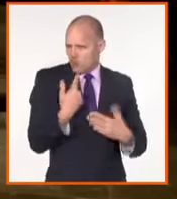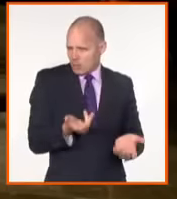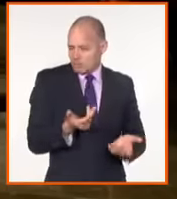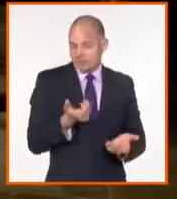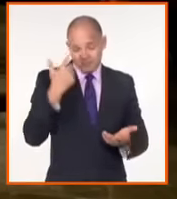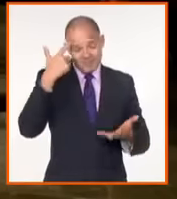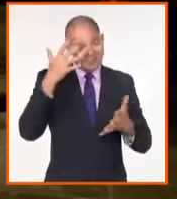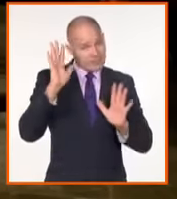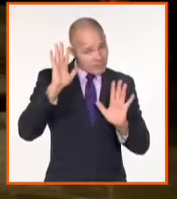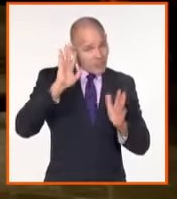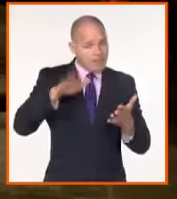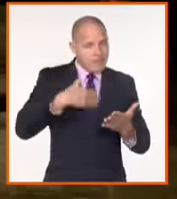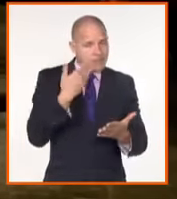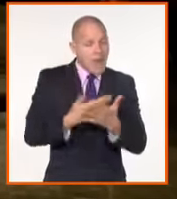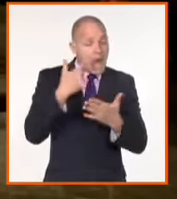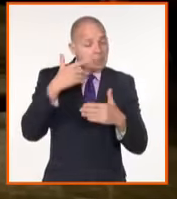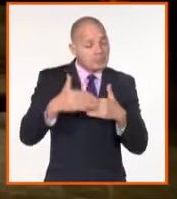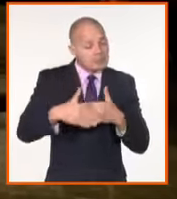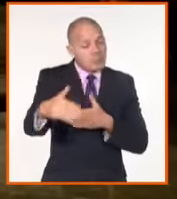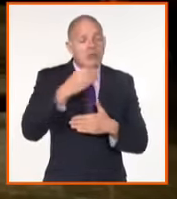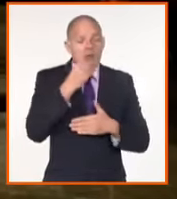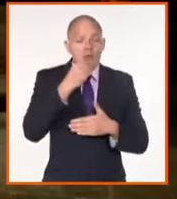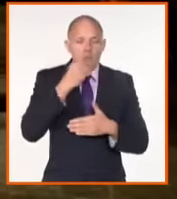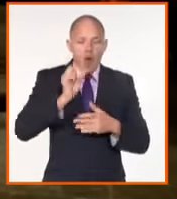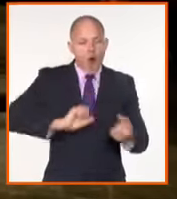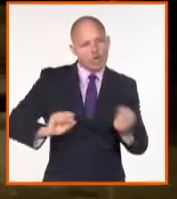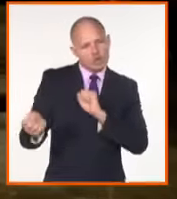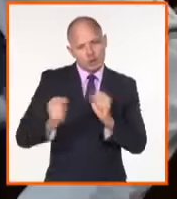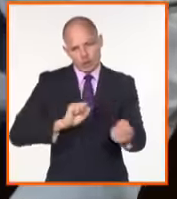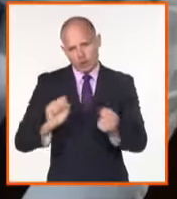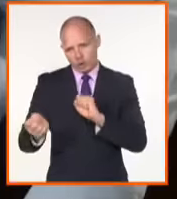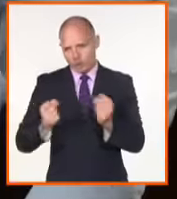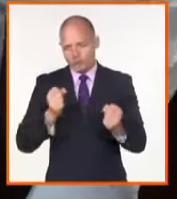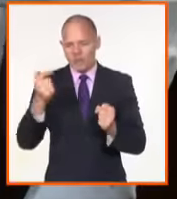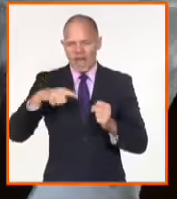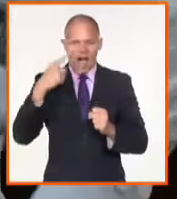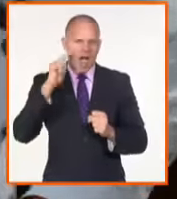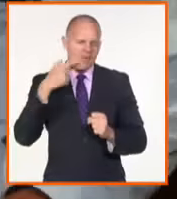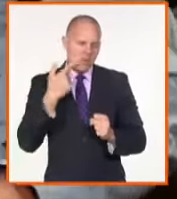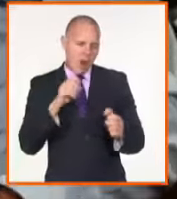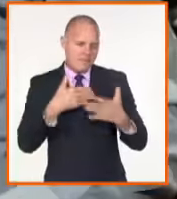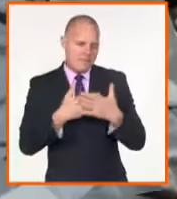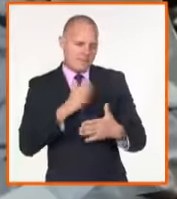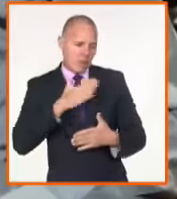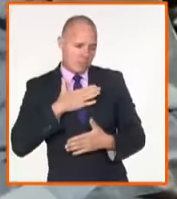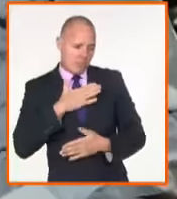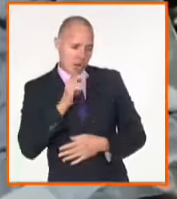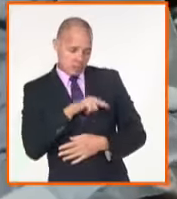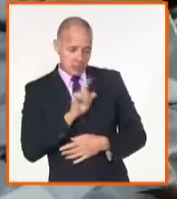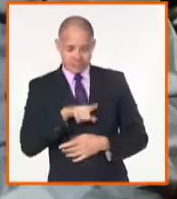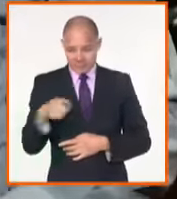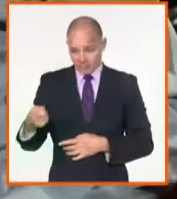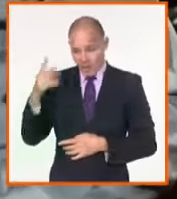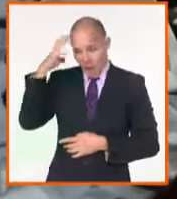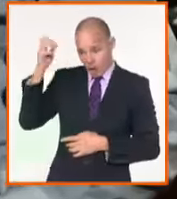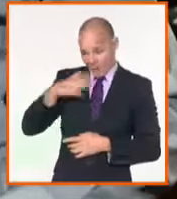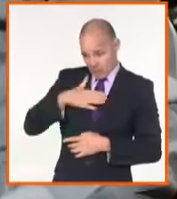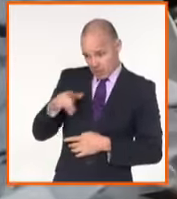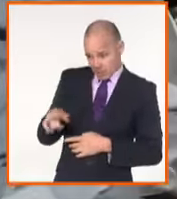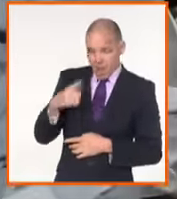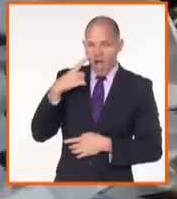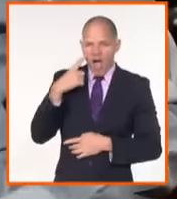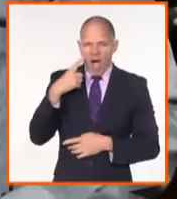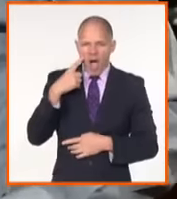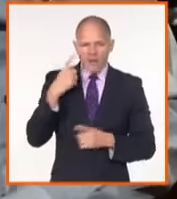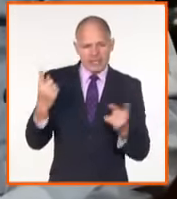sector estatal como del sector privado, que están orientadas hacia producciones fundamentales y que entonces salen, sobre